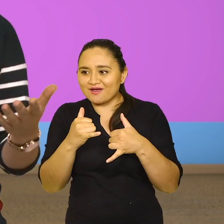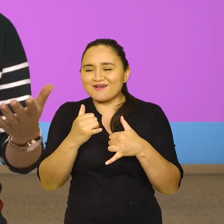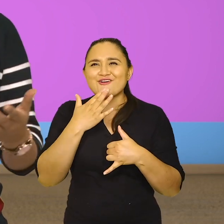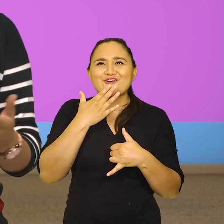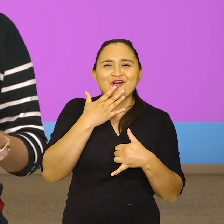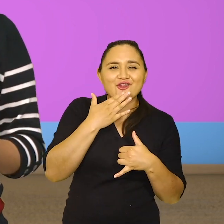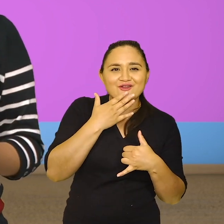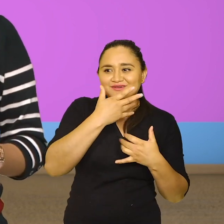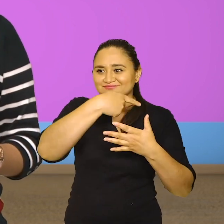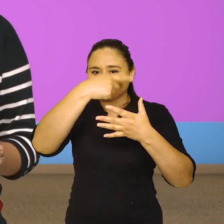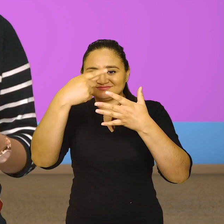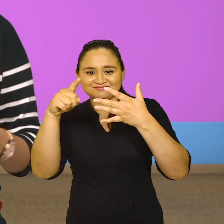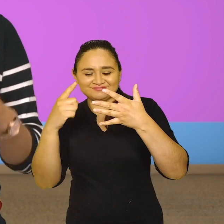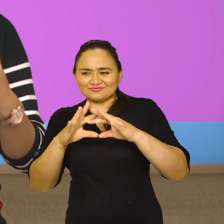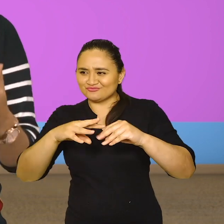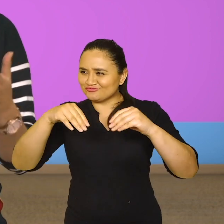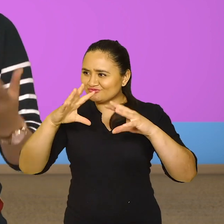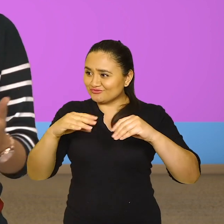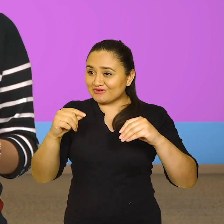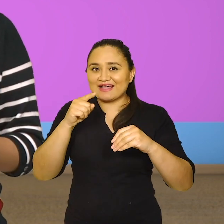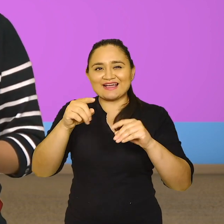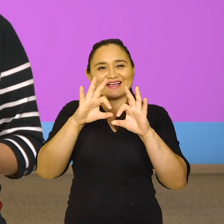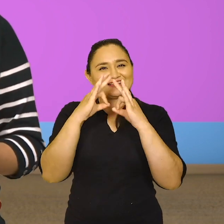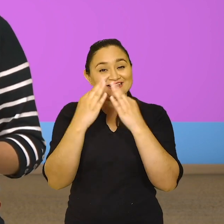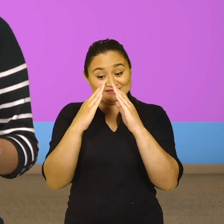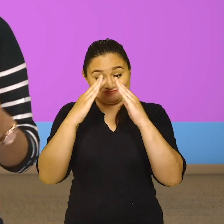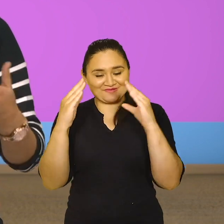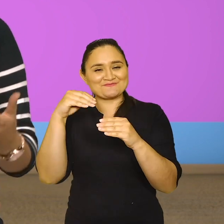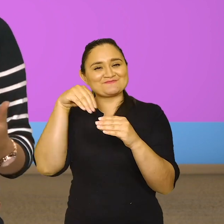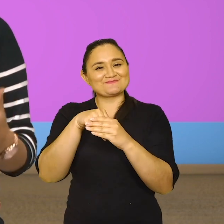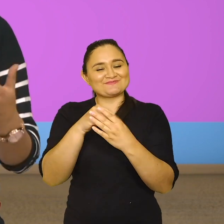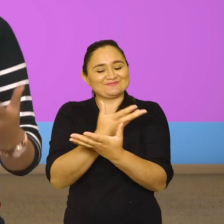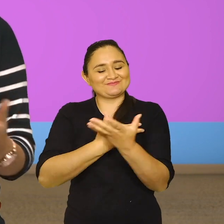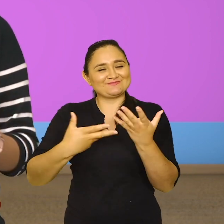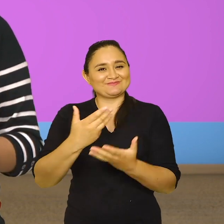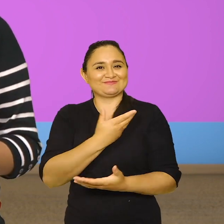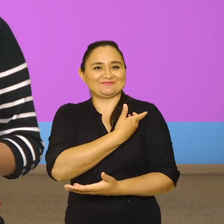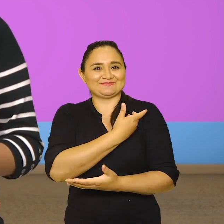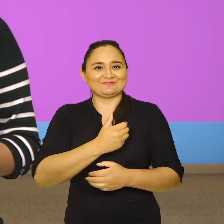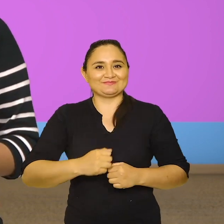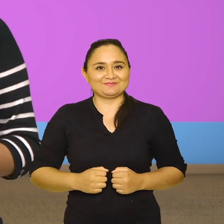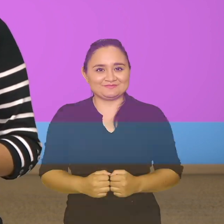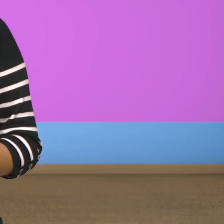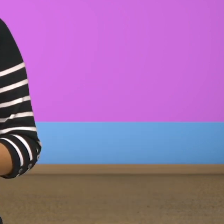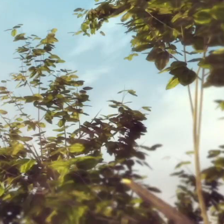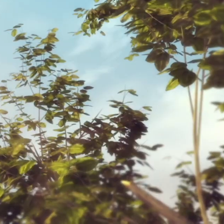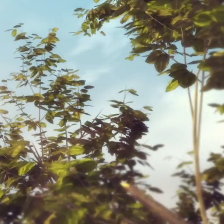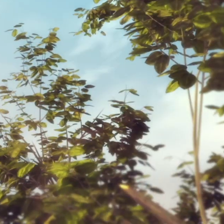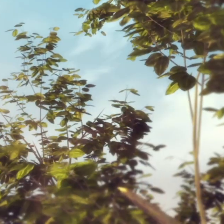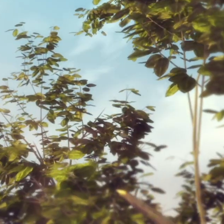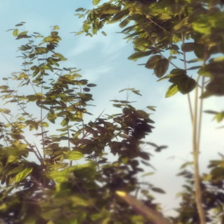los colores, texturas, así construirán una convivencia saludable y segura en sus hogares.